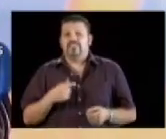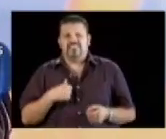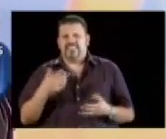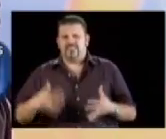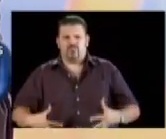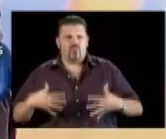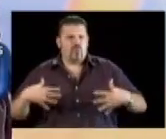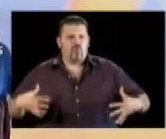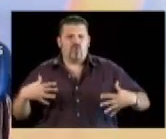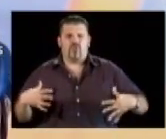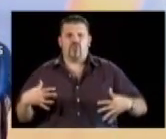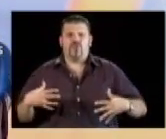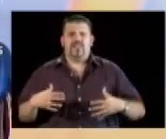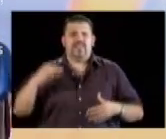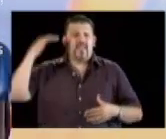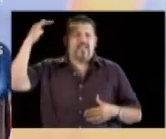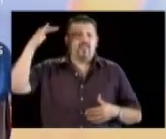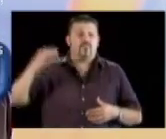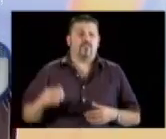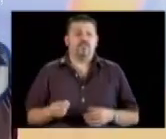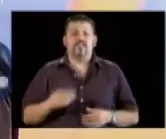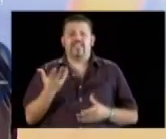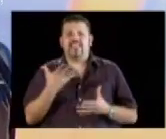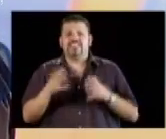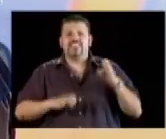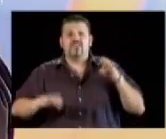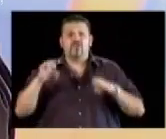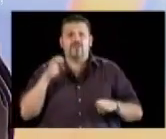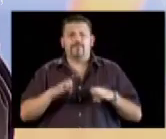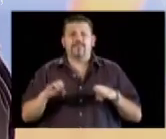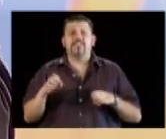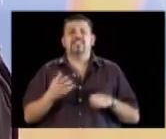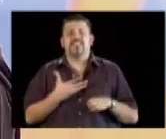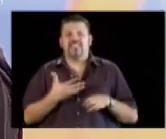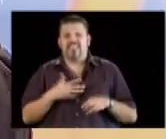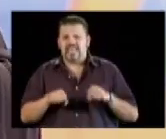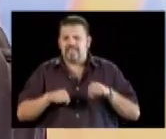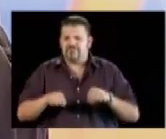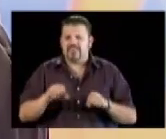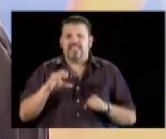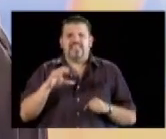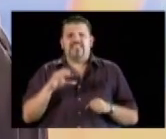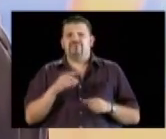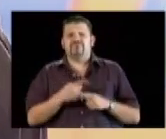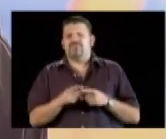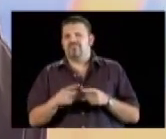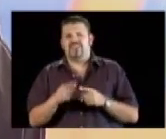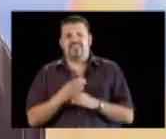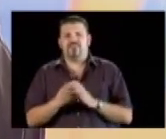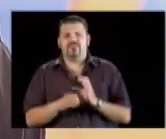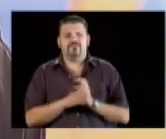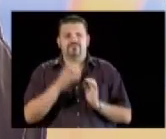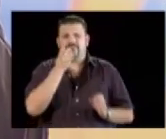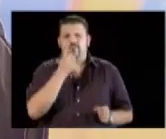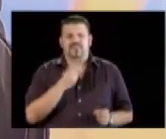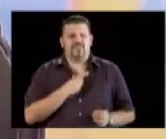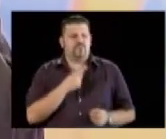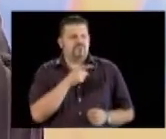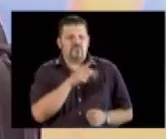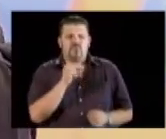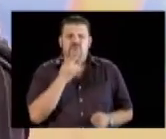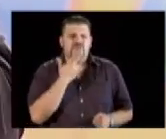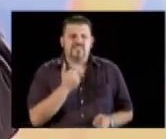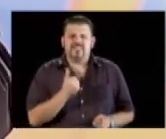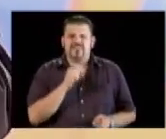gordo, grandote, de una empresa que hacía carretillas y palas y demás, y que me dijo que yo no servía, lo